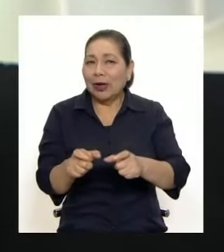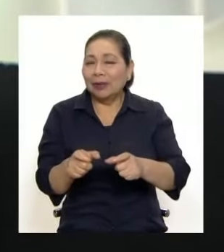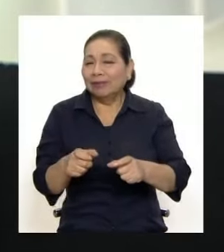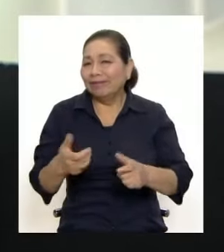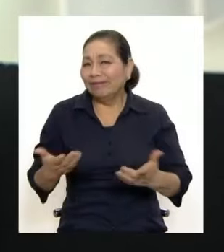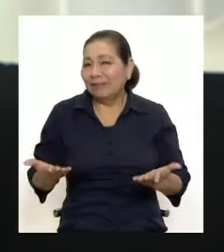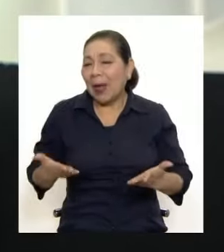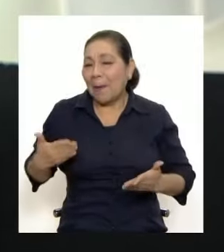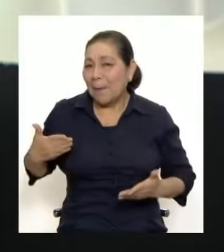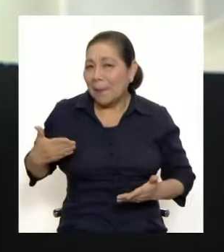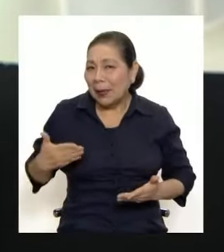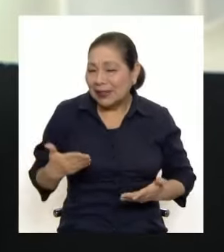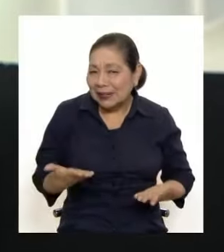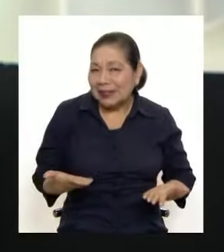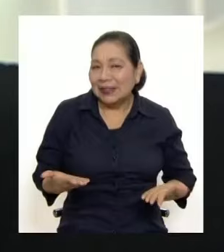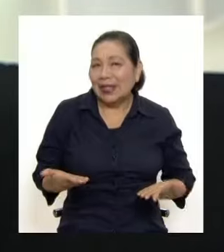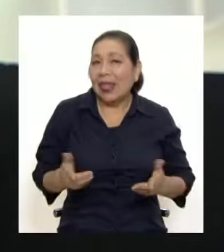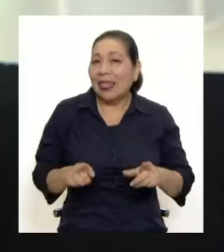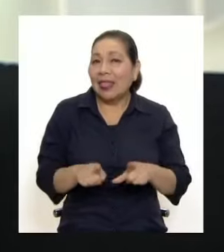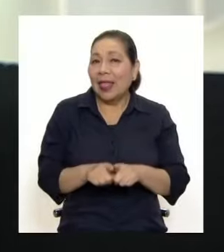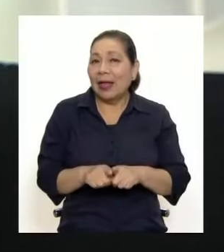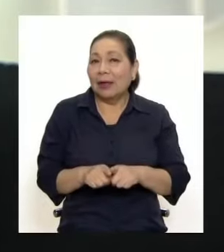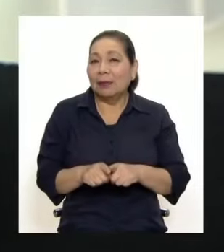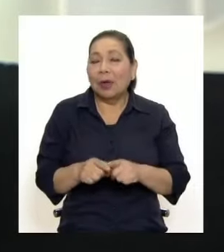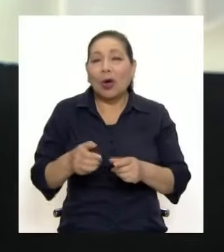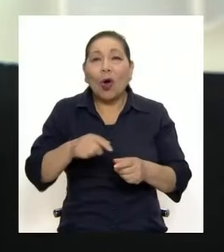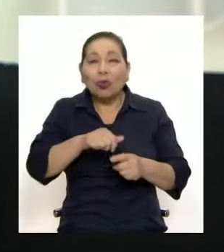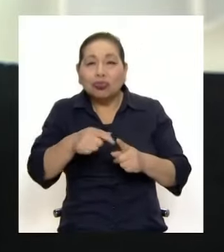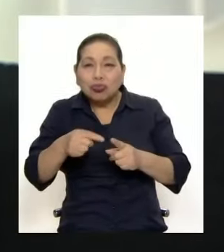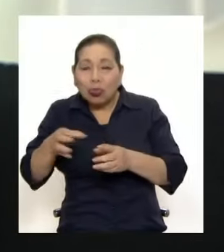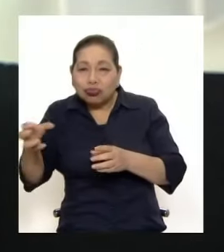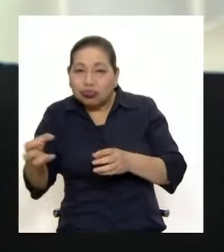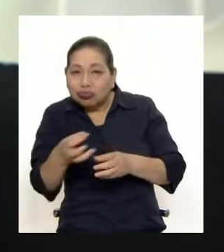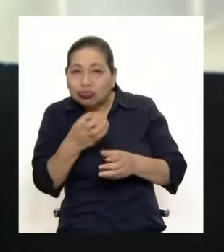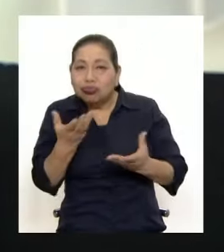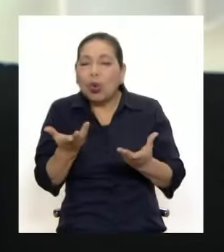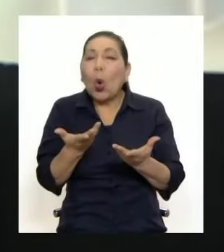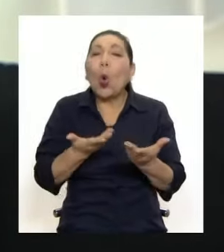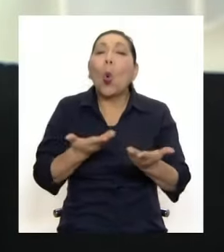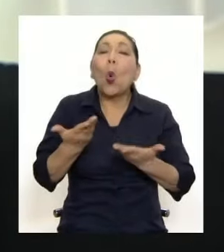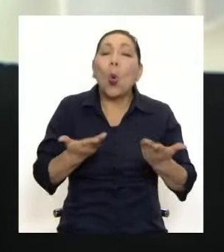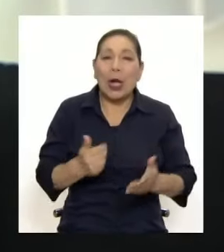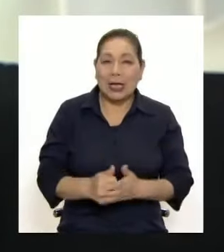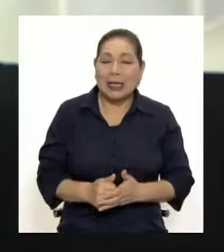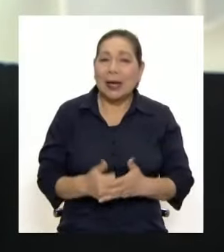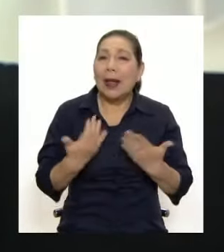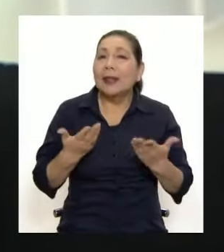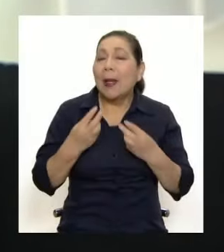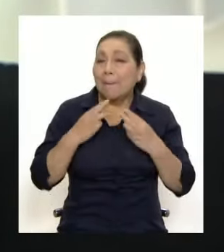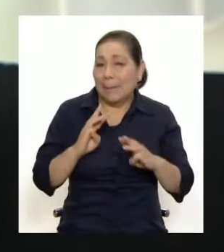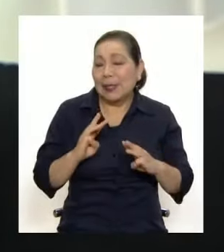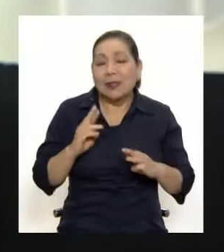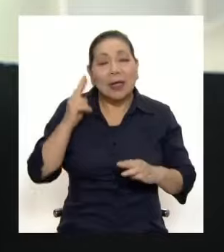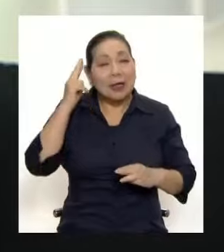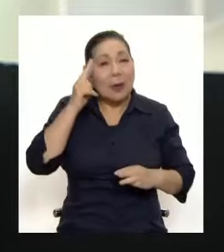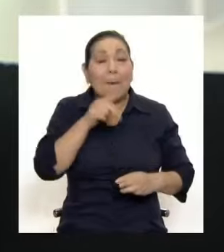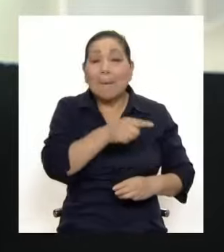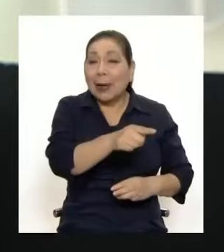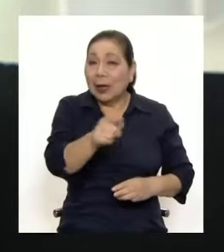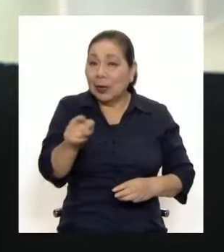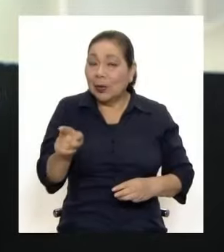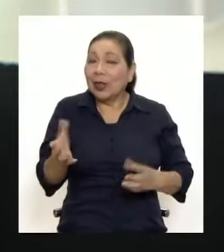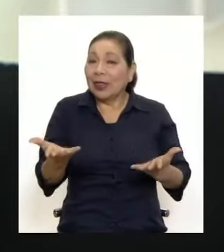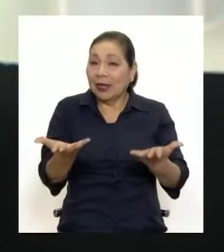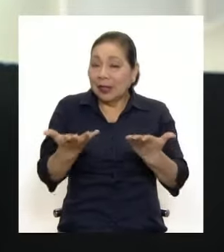es pesca eh también acuicultura eh Cuál es este este mensaje de reflexión que